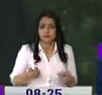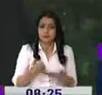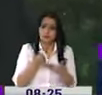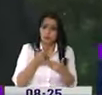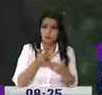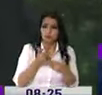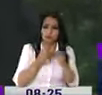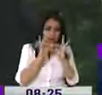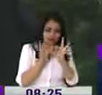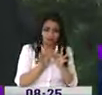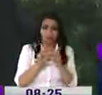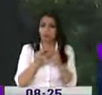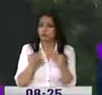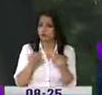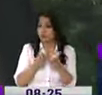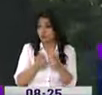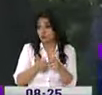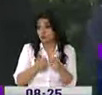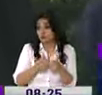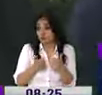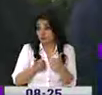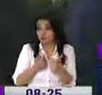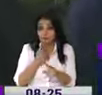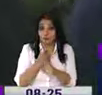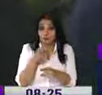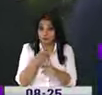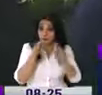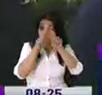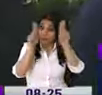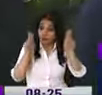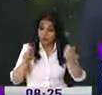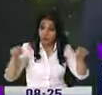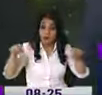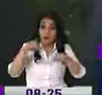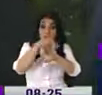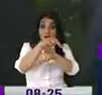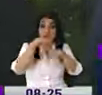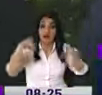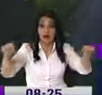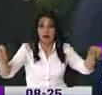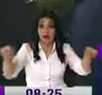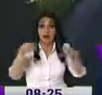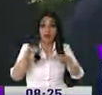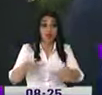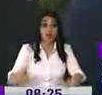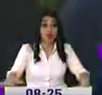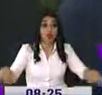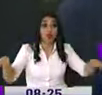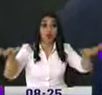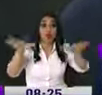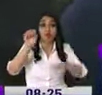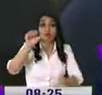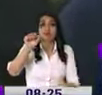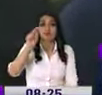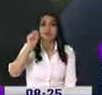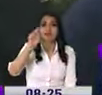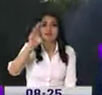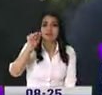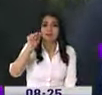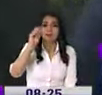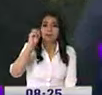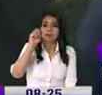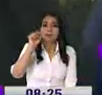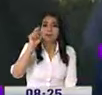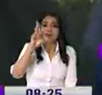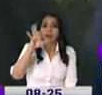de solucionar este problema, porque a través de este puente transcurre toda la parte de Santa Marta. Como usted puede ver, es bastante amplio